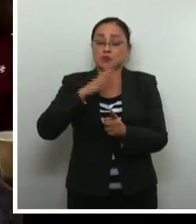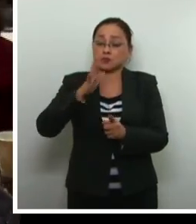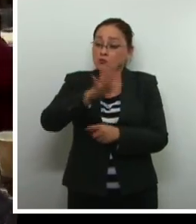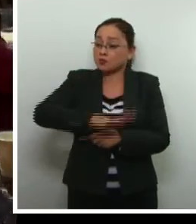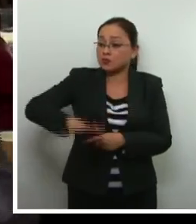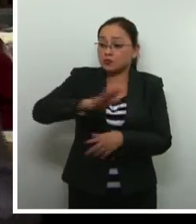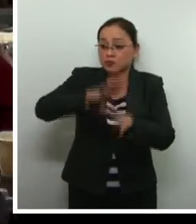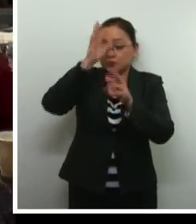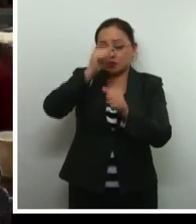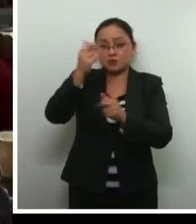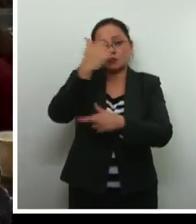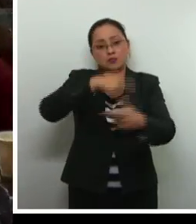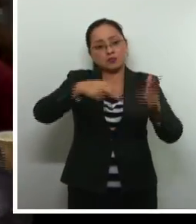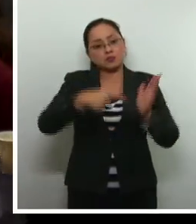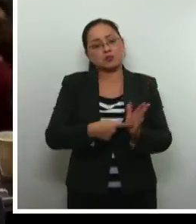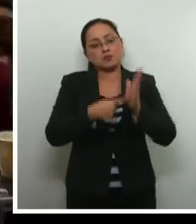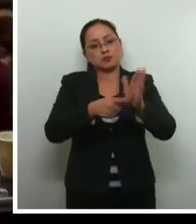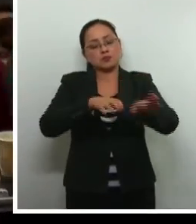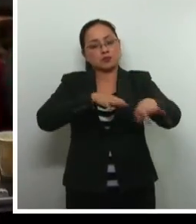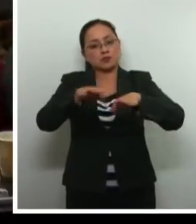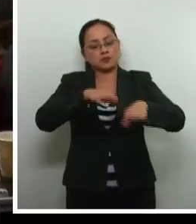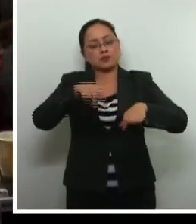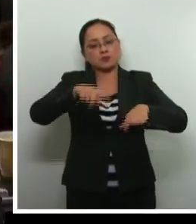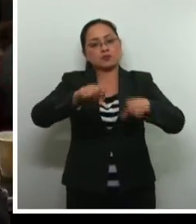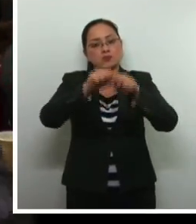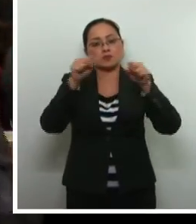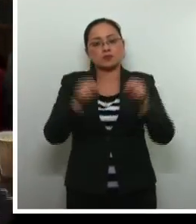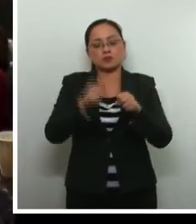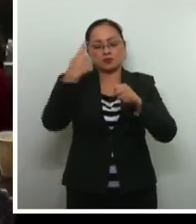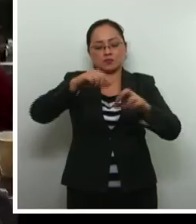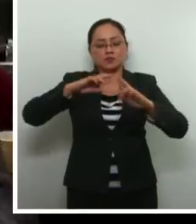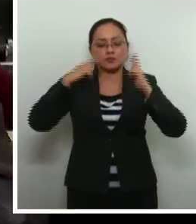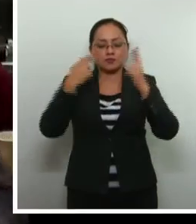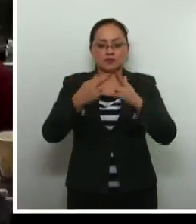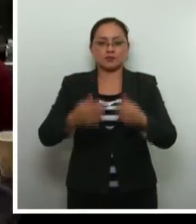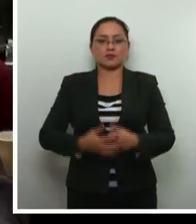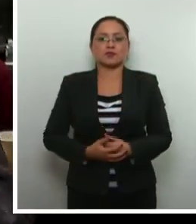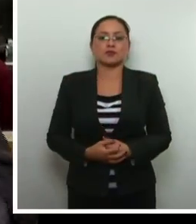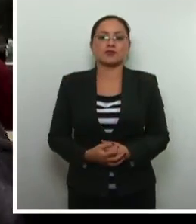que haya un acuerdo, estaremos retornando a este salón de sesiones.